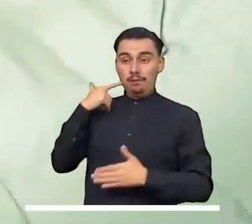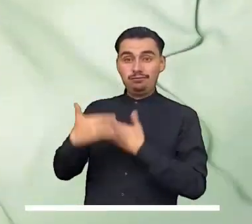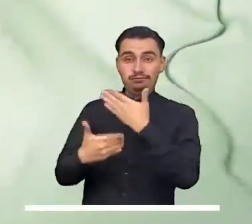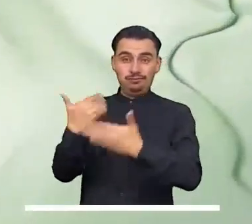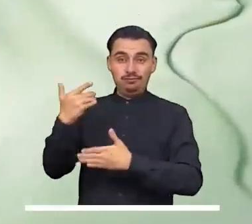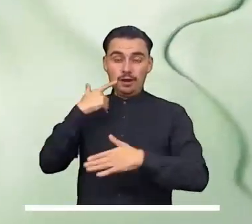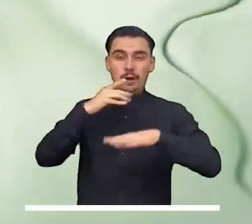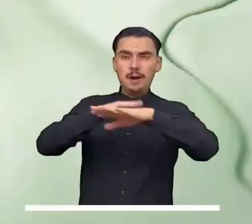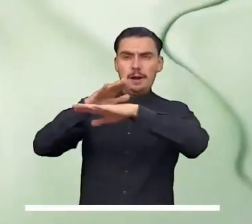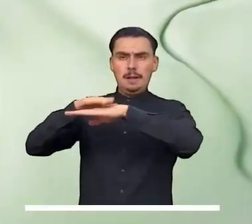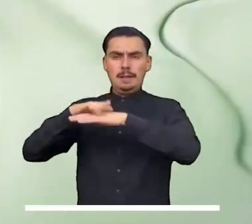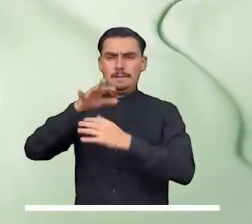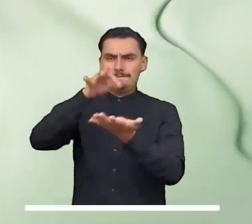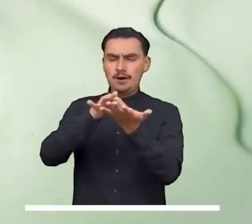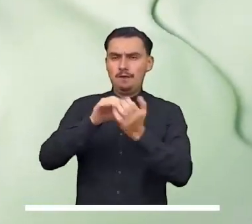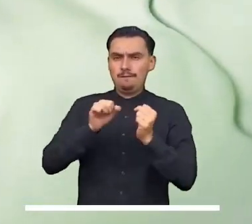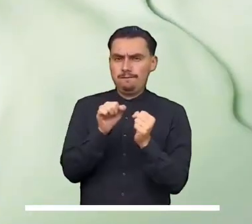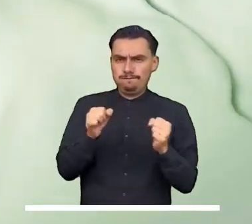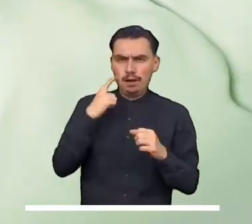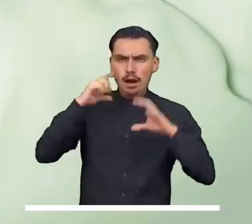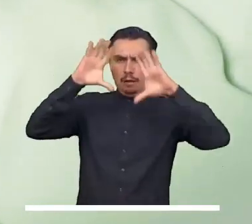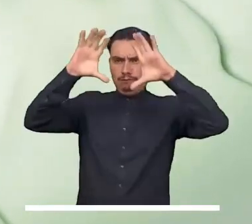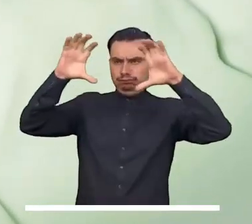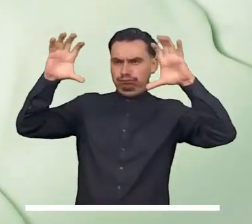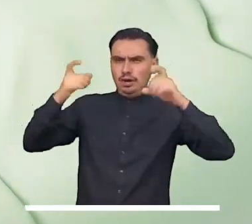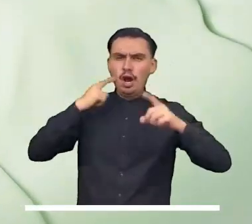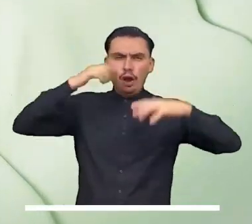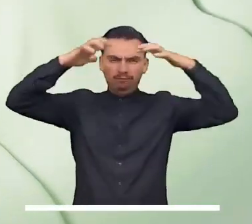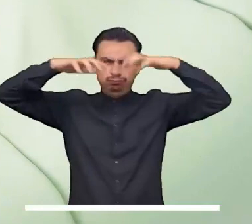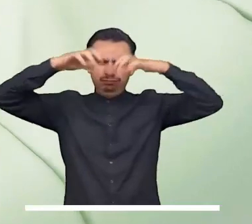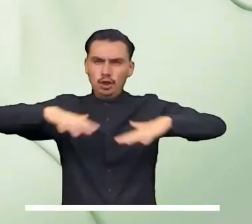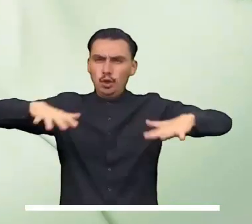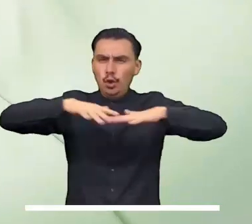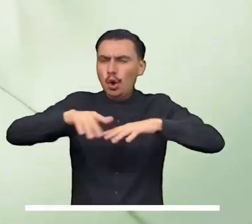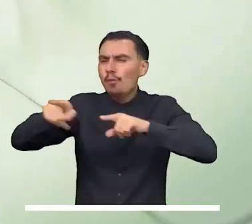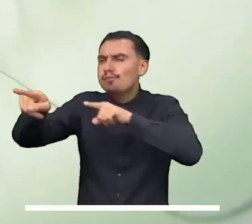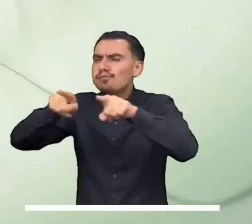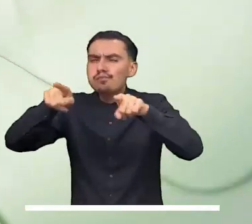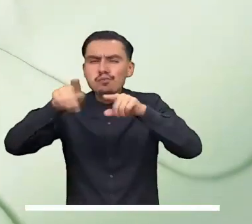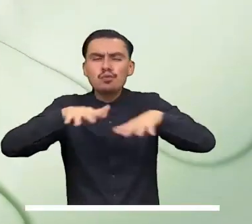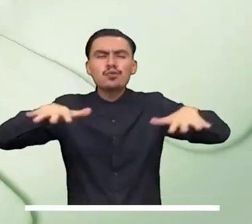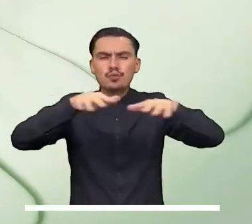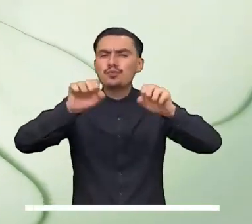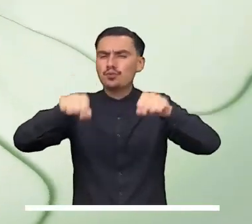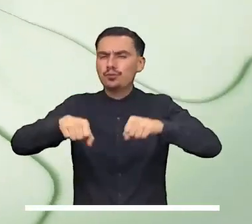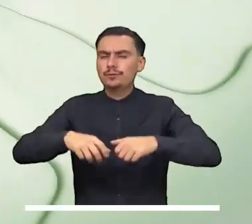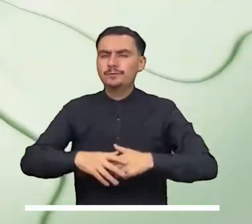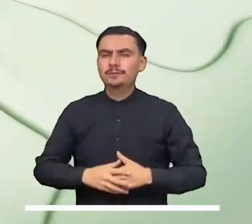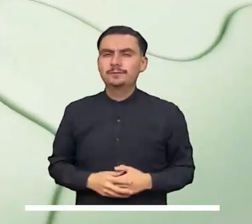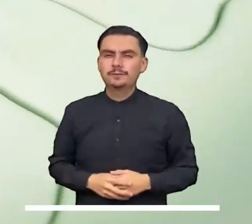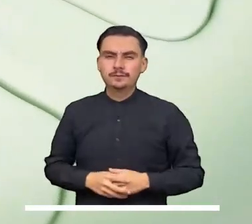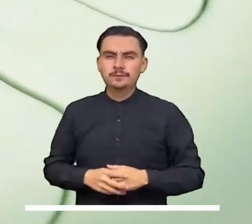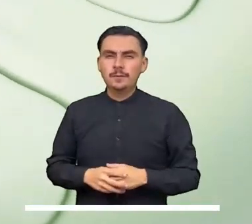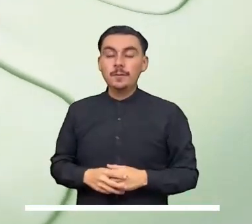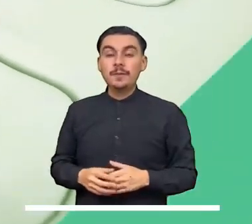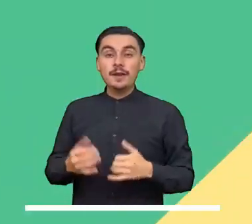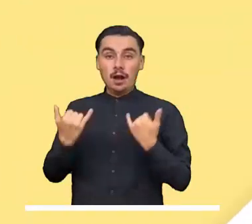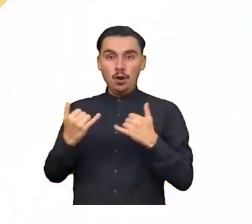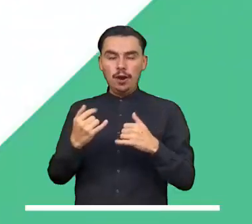La nubosidad parcial que se anticipa en la capital del país llegaría acompañada de lluvias esporádicas en amplios